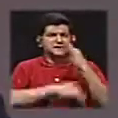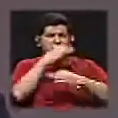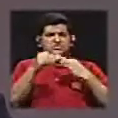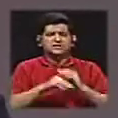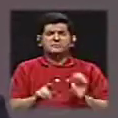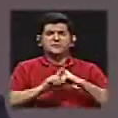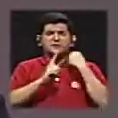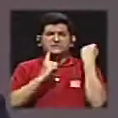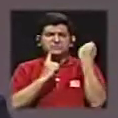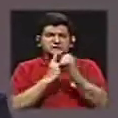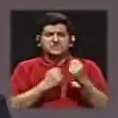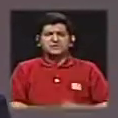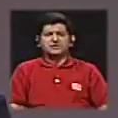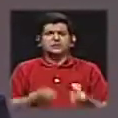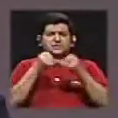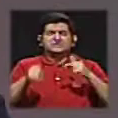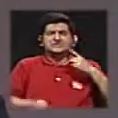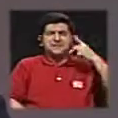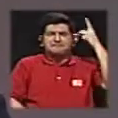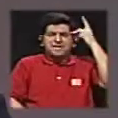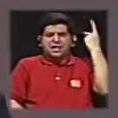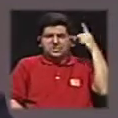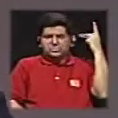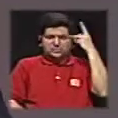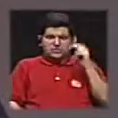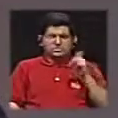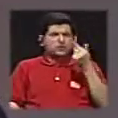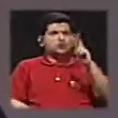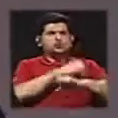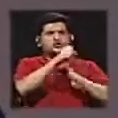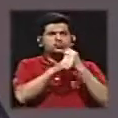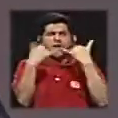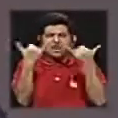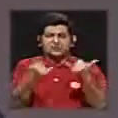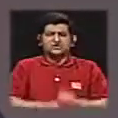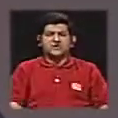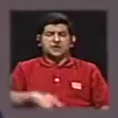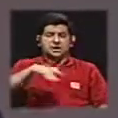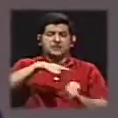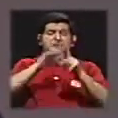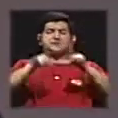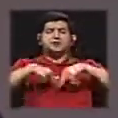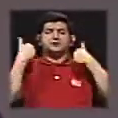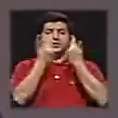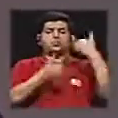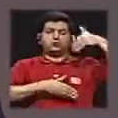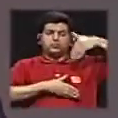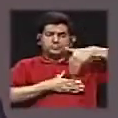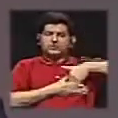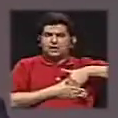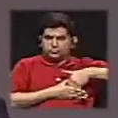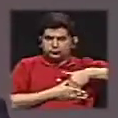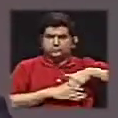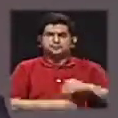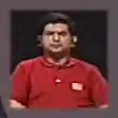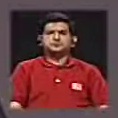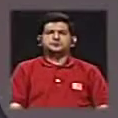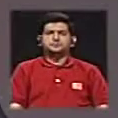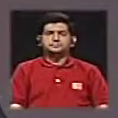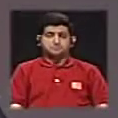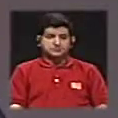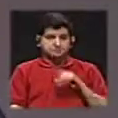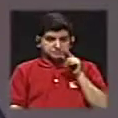orfandad política hace como 12 años. Y surgieron fuerzas a lo interno que